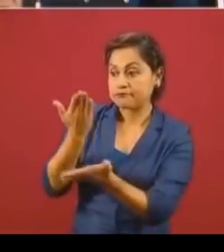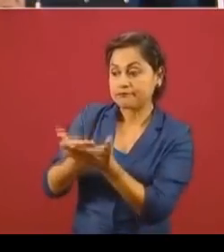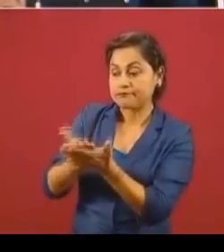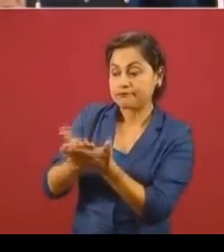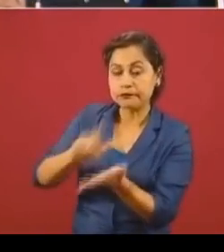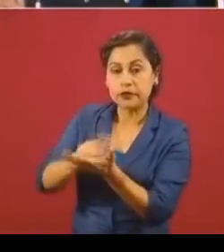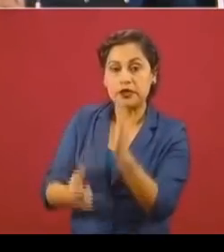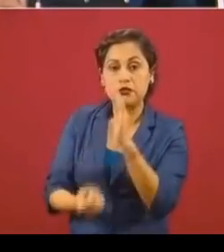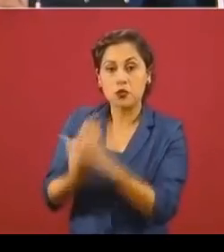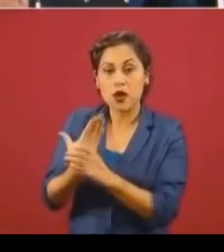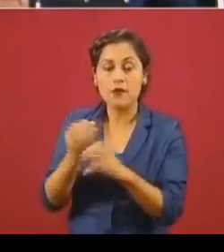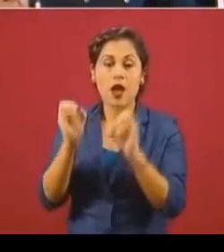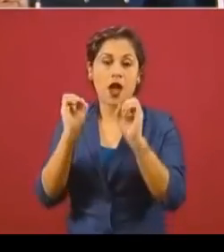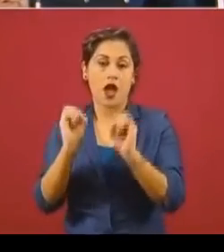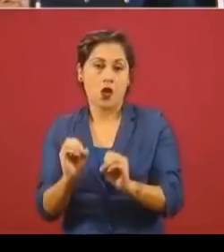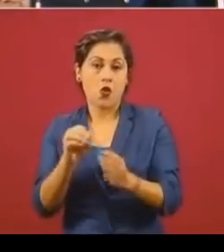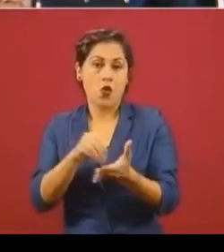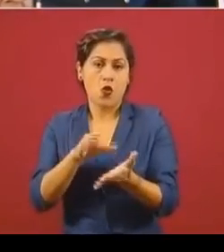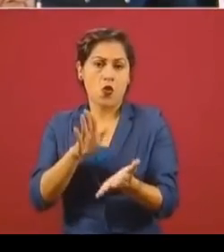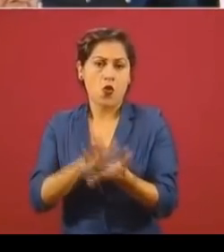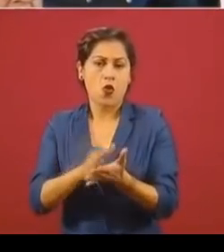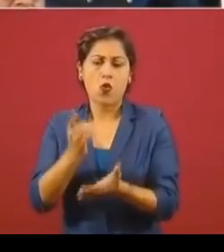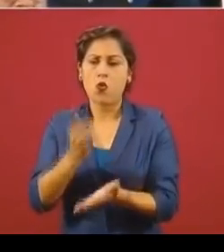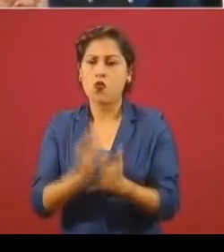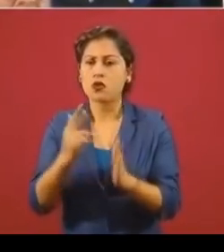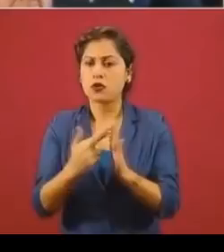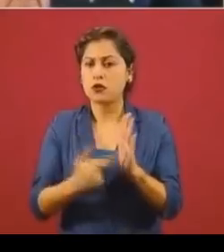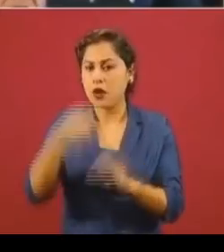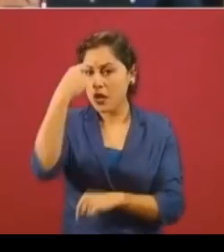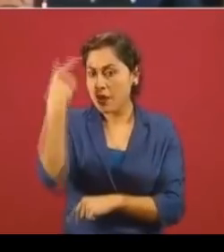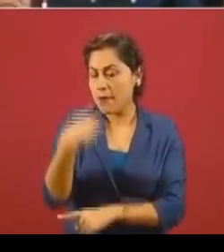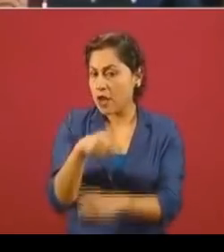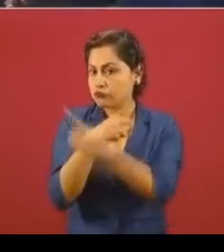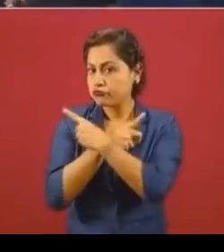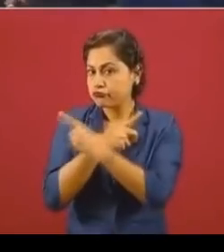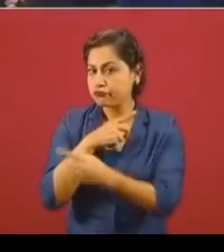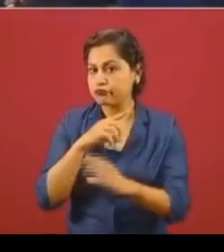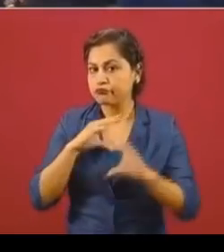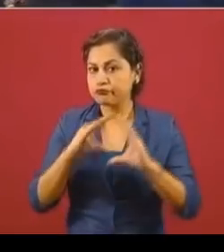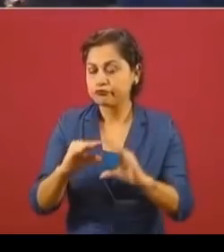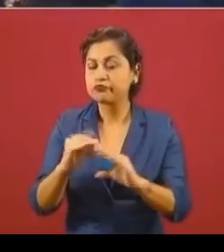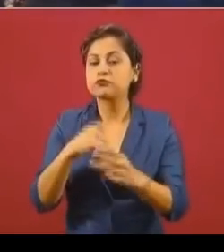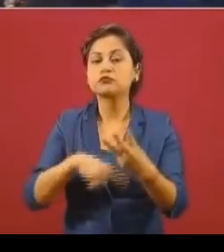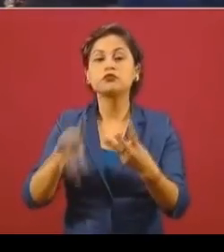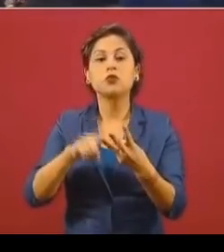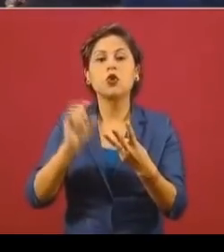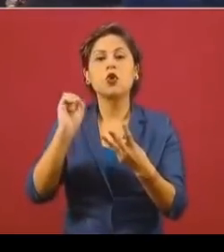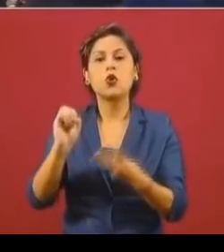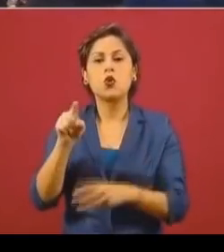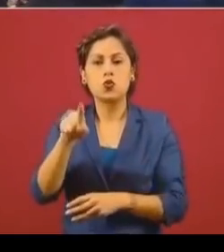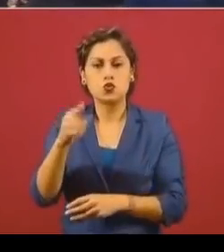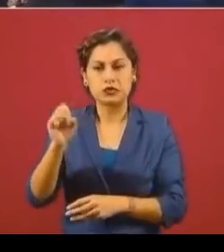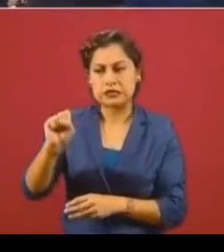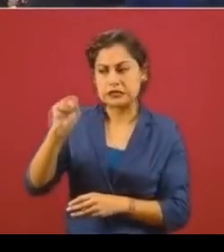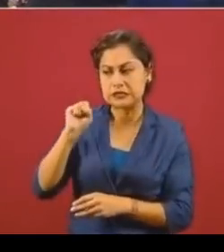como un nuevo código moral para la reflexión? ¿O de este ensayo que usted hizo el sábado se